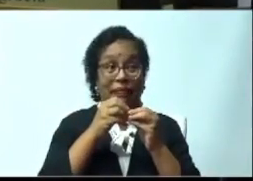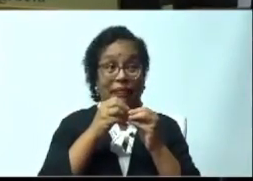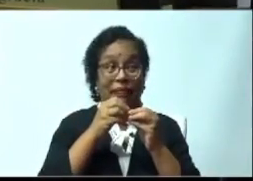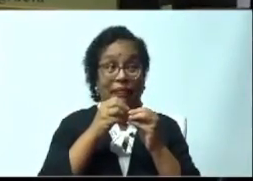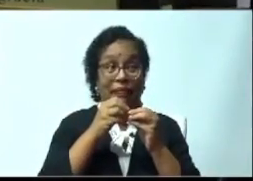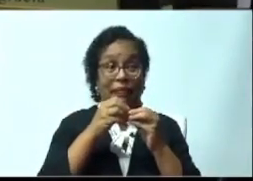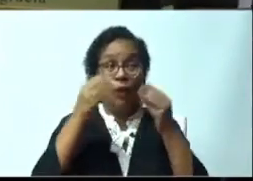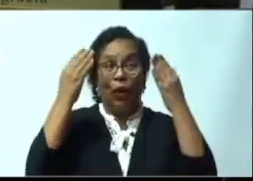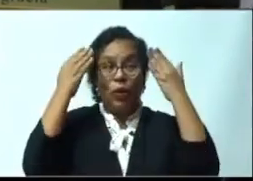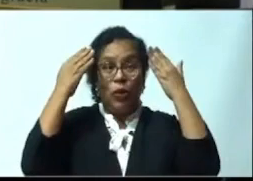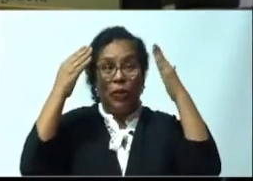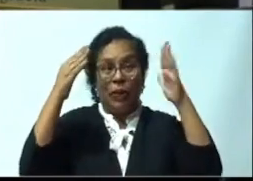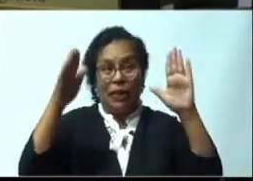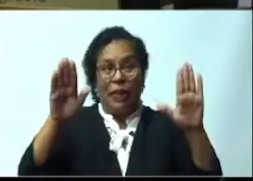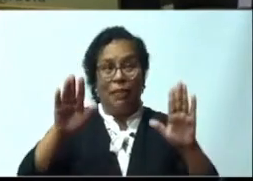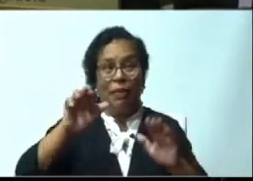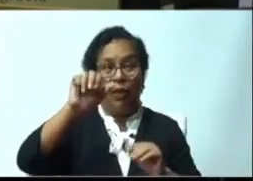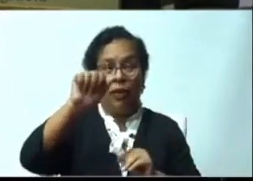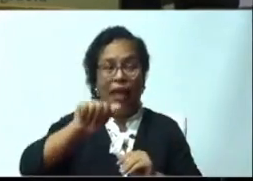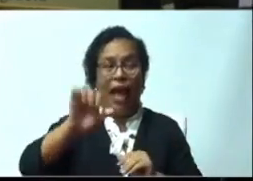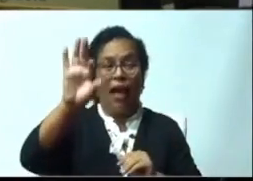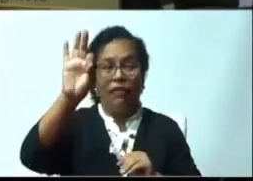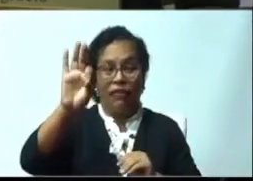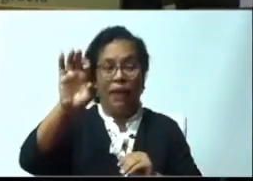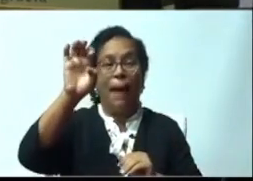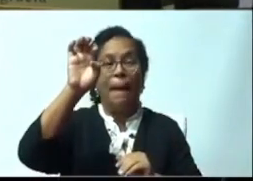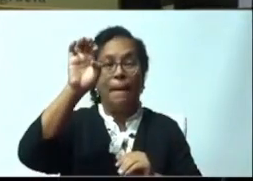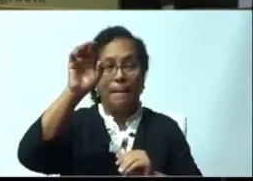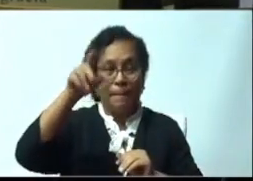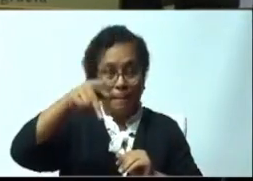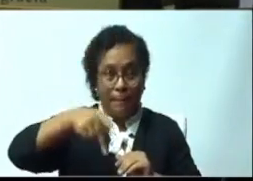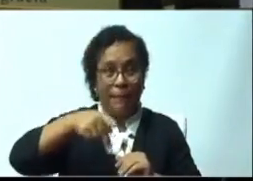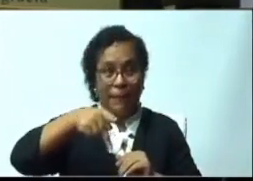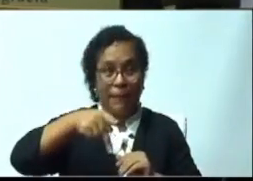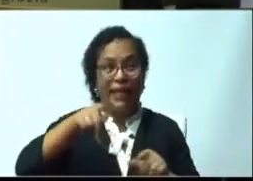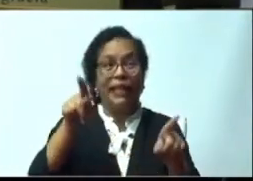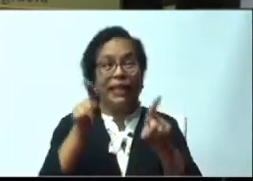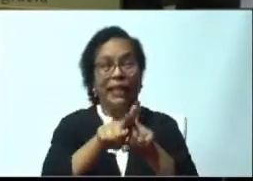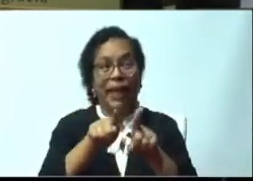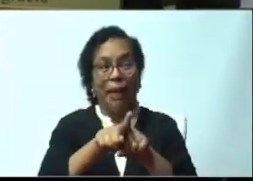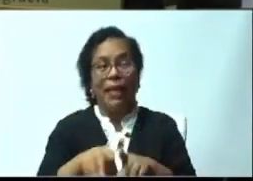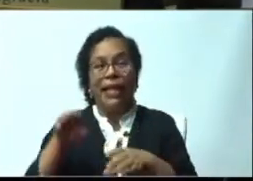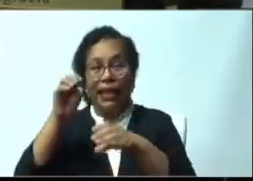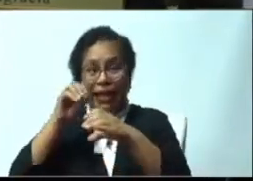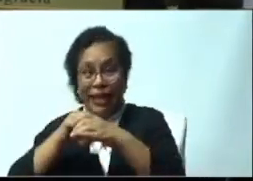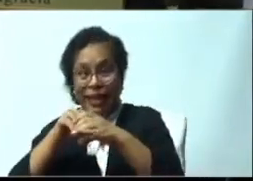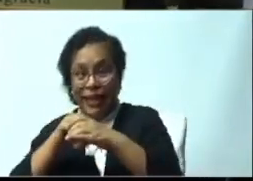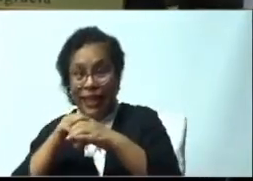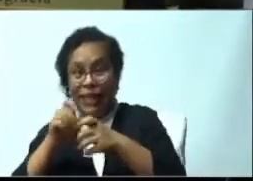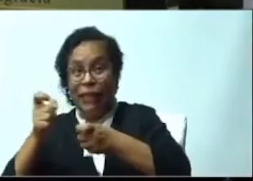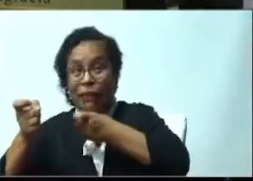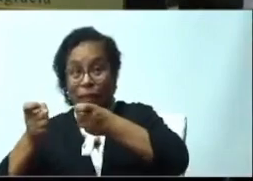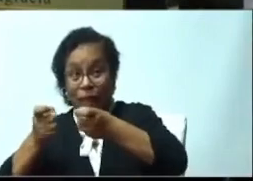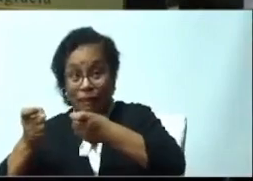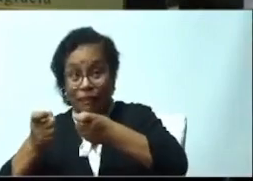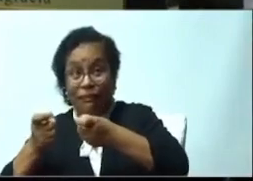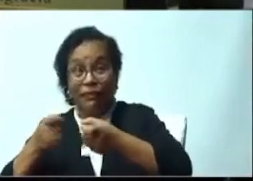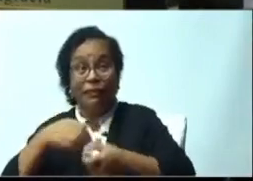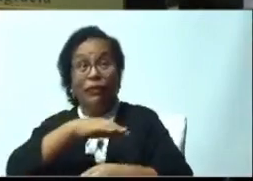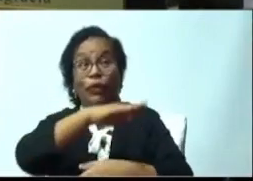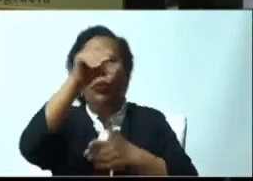la APP y los fideicomisos, porque eso es crédito público y deuda pública. Oigan bien el nivel de